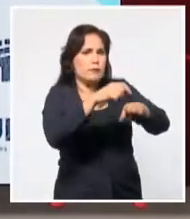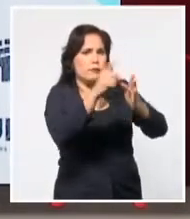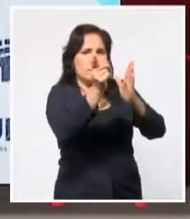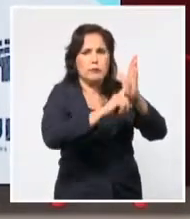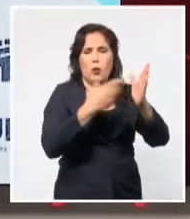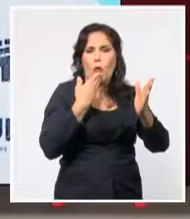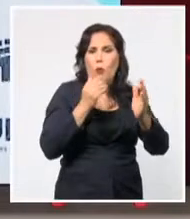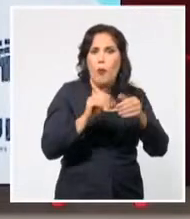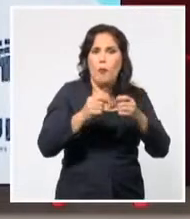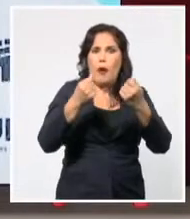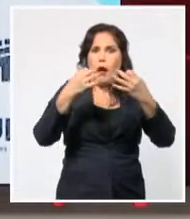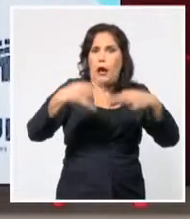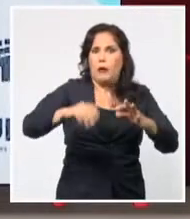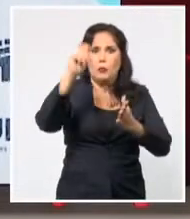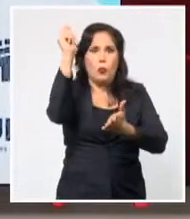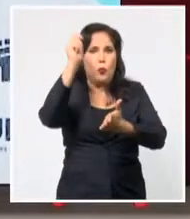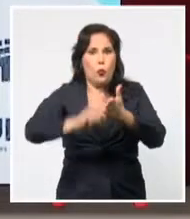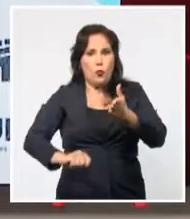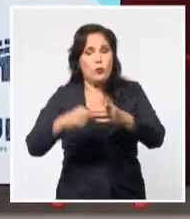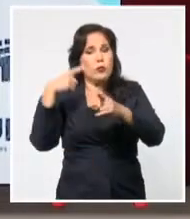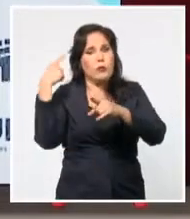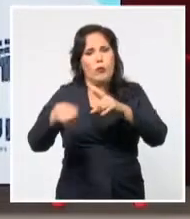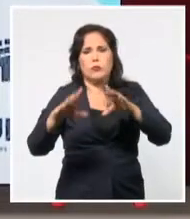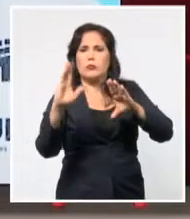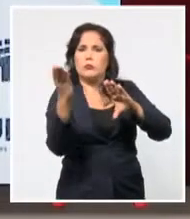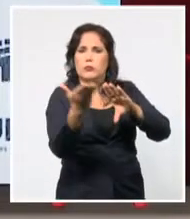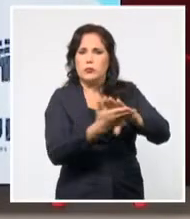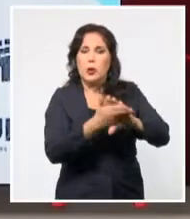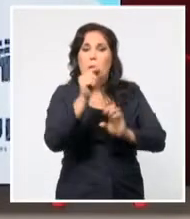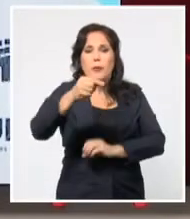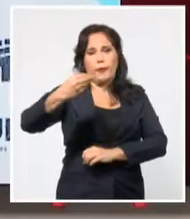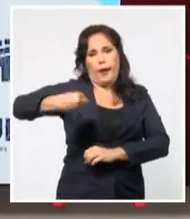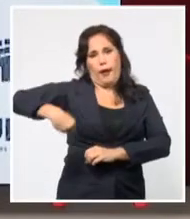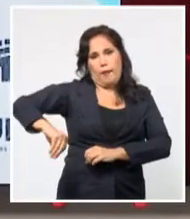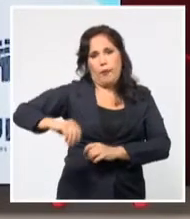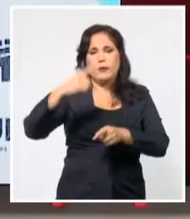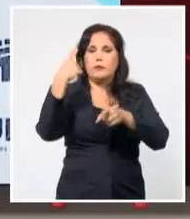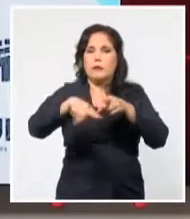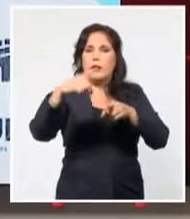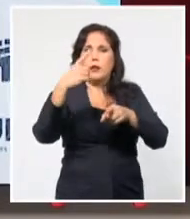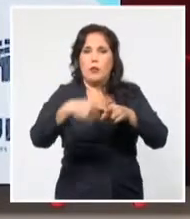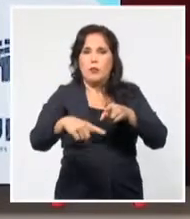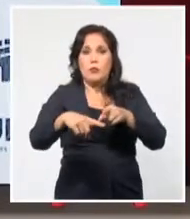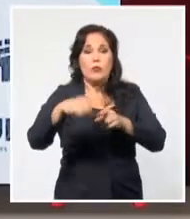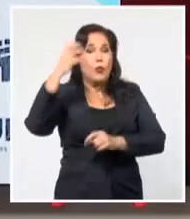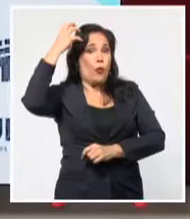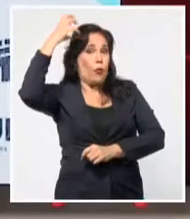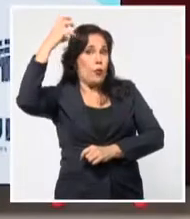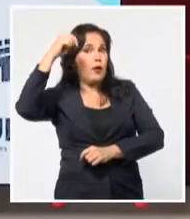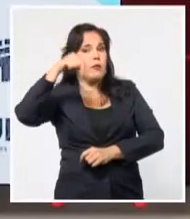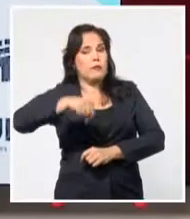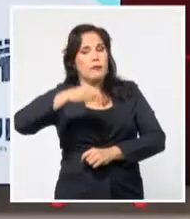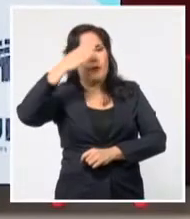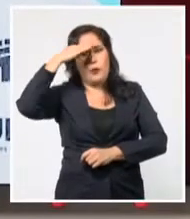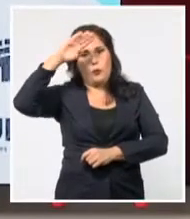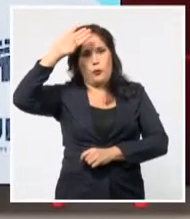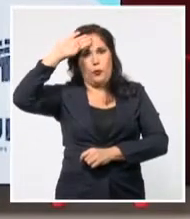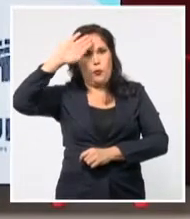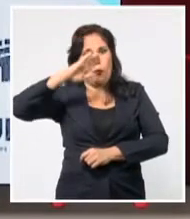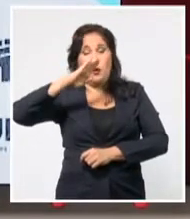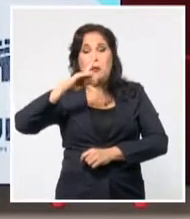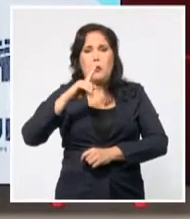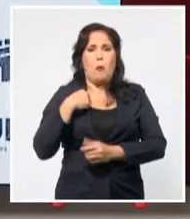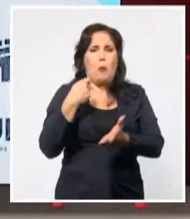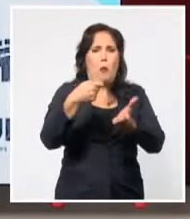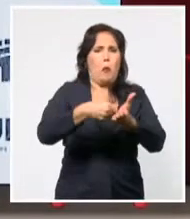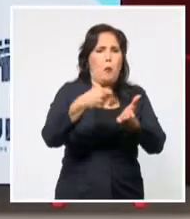del monto de multas y otras sanciones de quienes se aprovechan de los recursos escasos de una nación. La evasión del